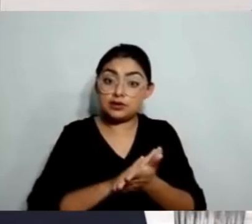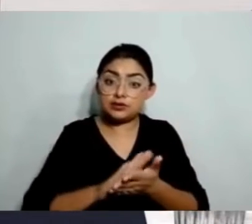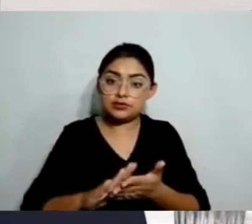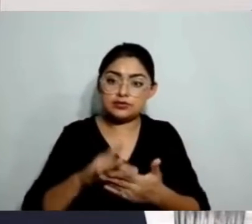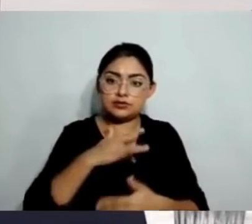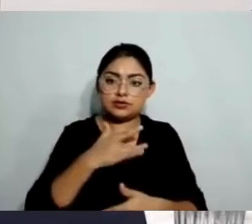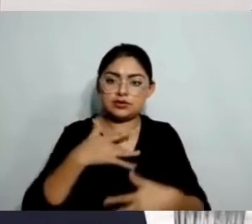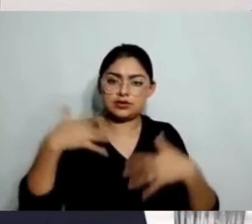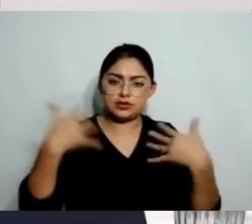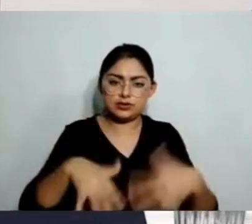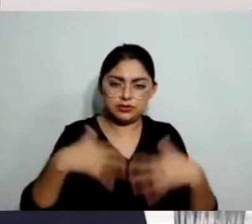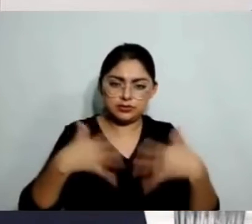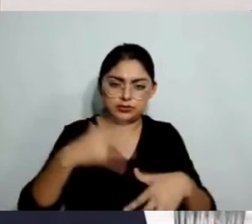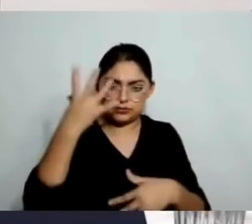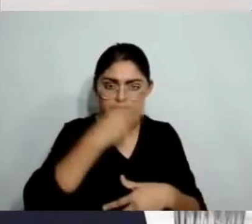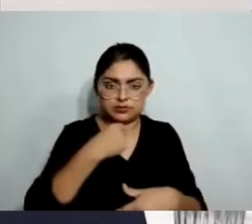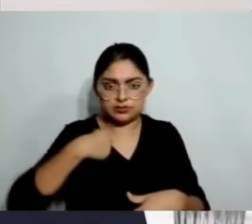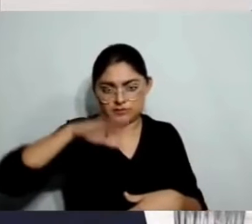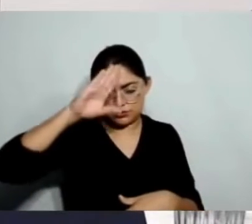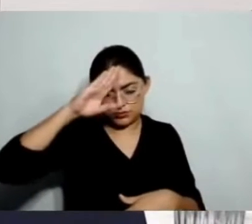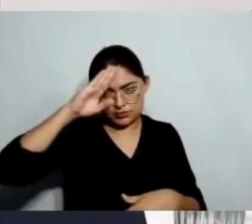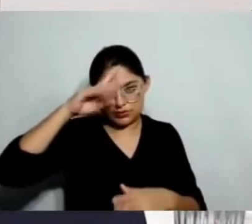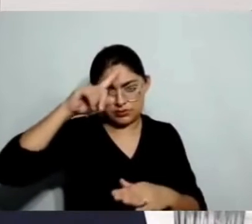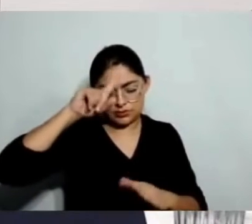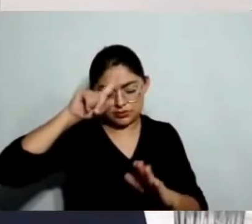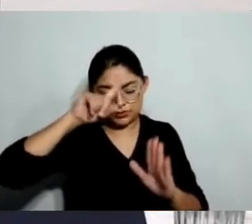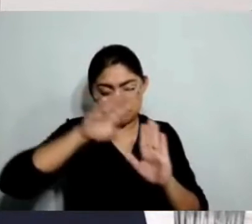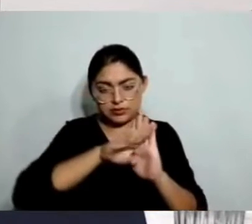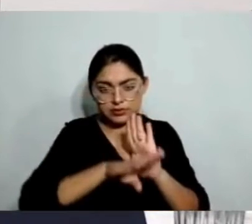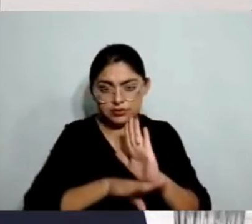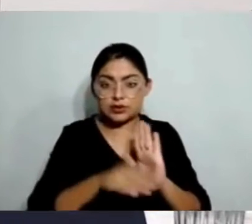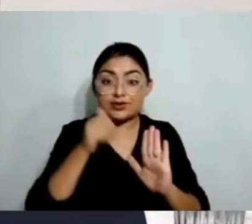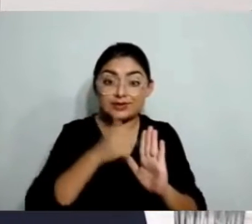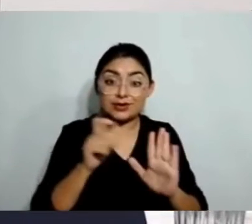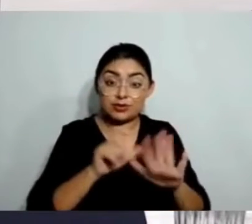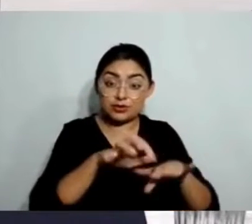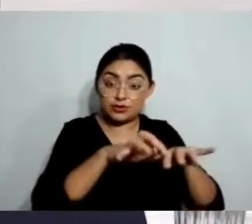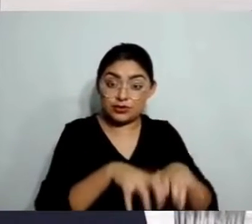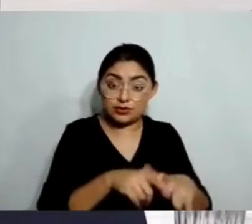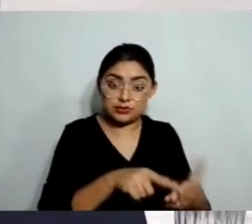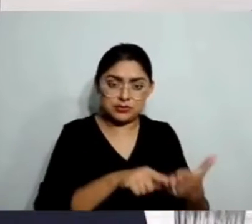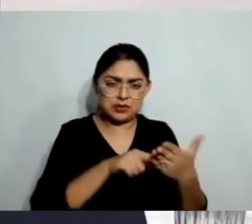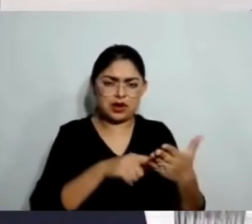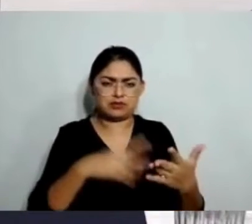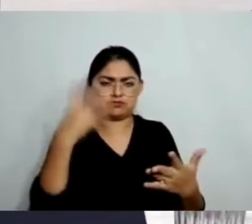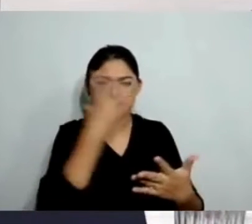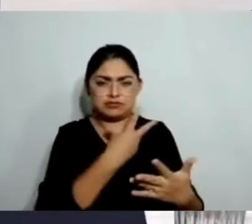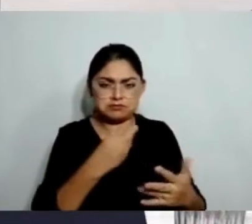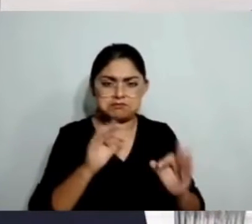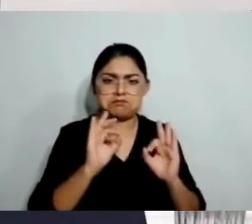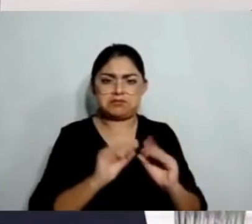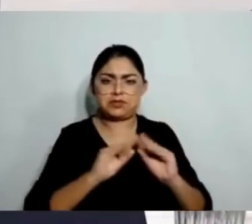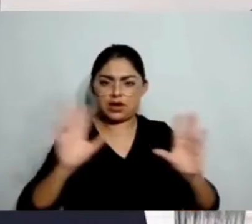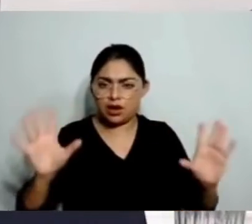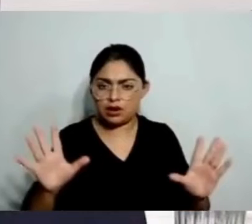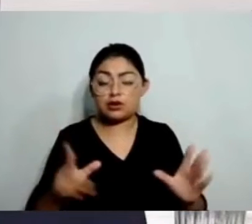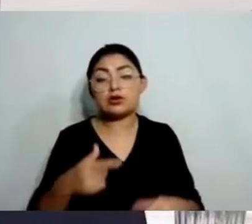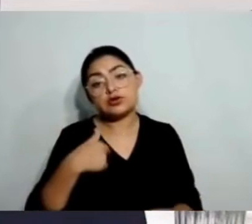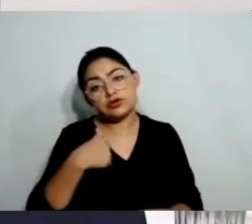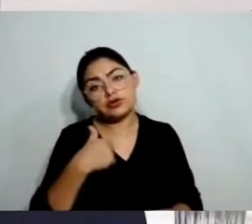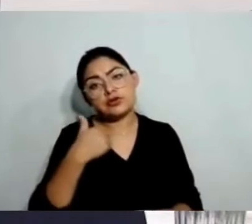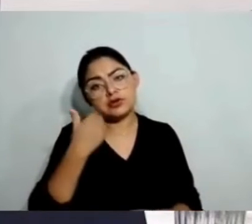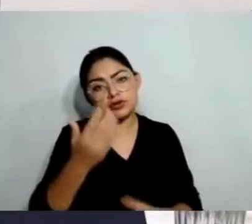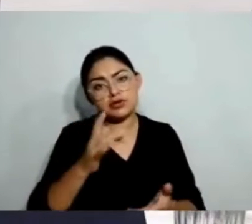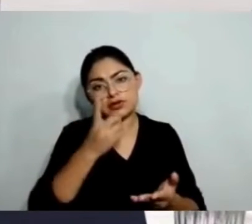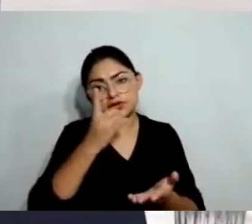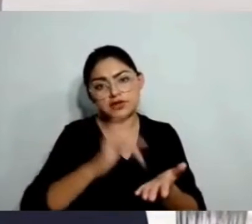protocolos Siempre han sido muy amigables en su presentación yo agradezco termino con esto con todo el apoyo agradezco enormemente a